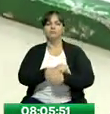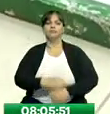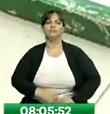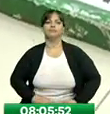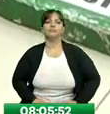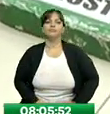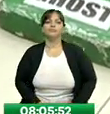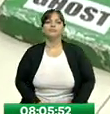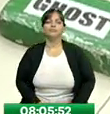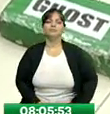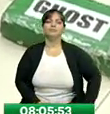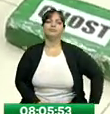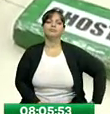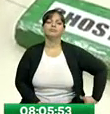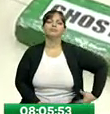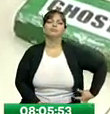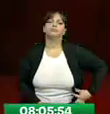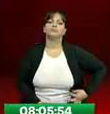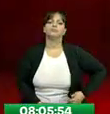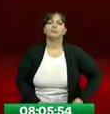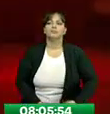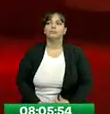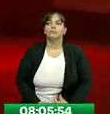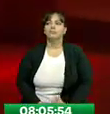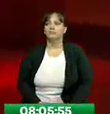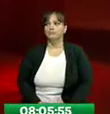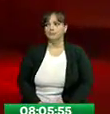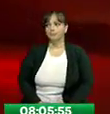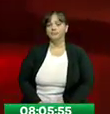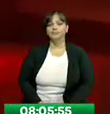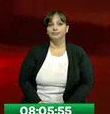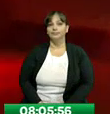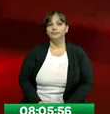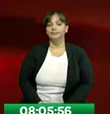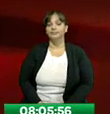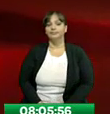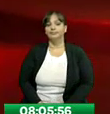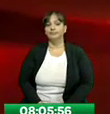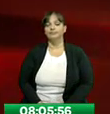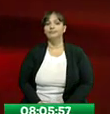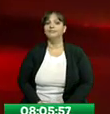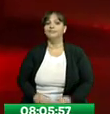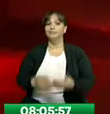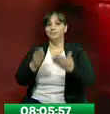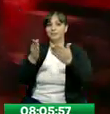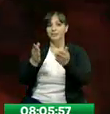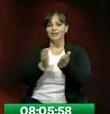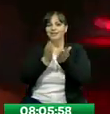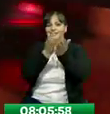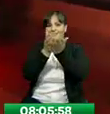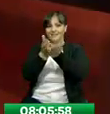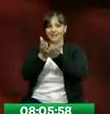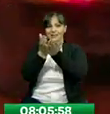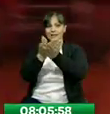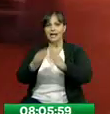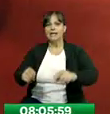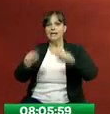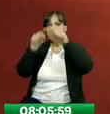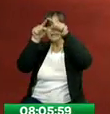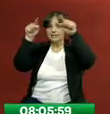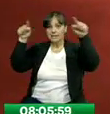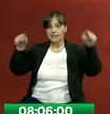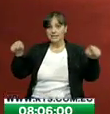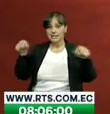el cargamento de droga se encontraba oculto en un contenedor que iba a ser enviado al exterior en las próximas